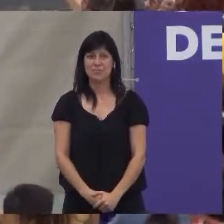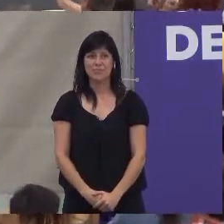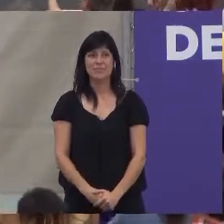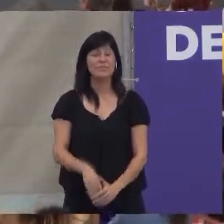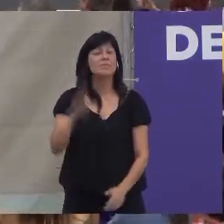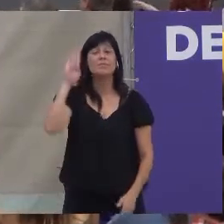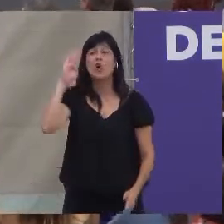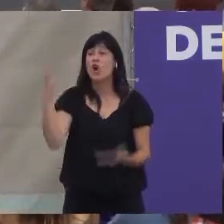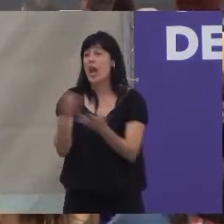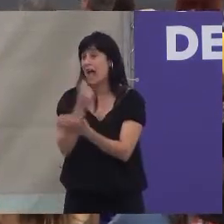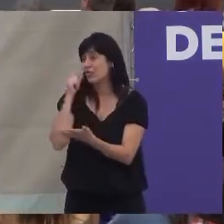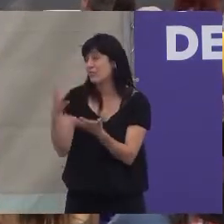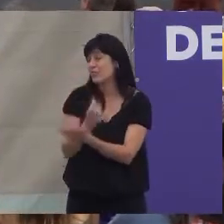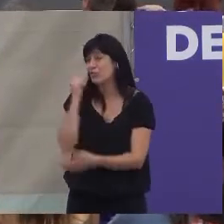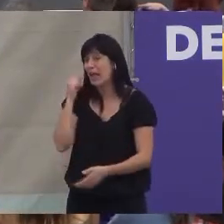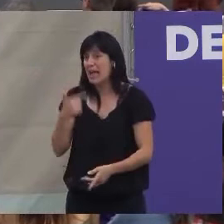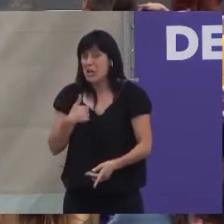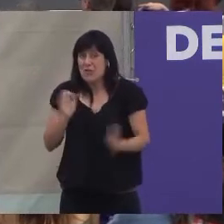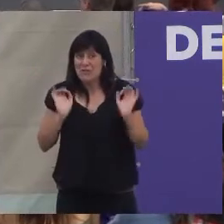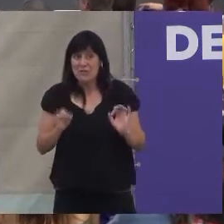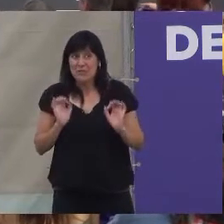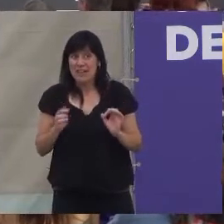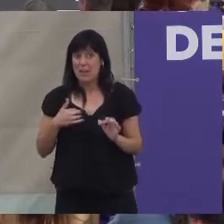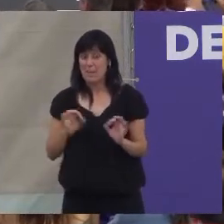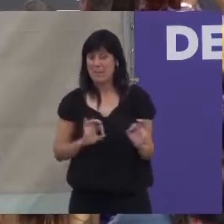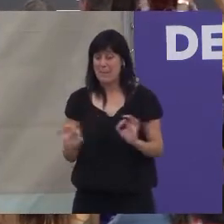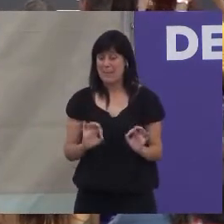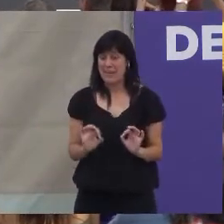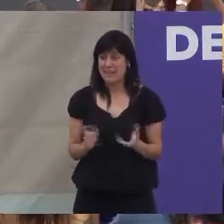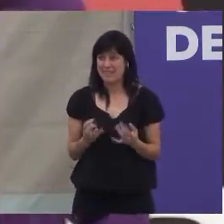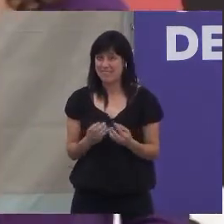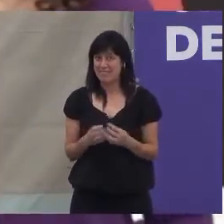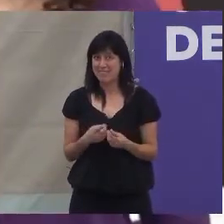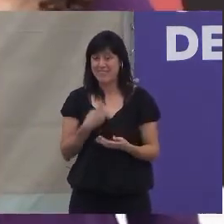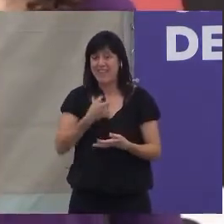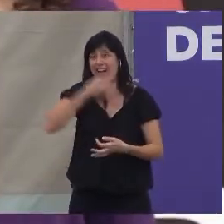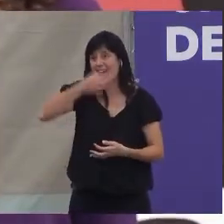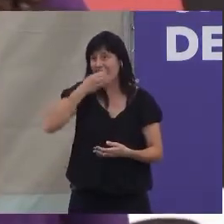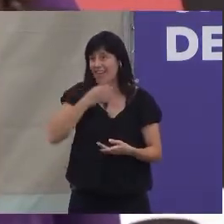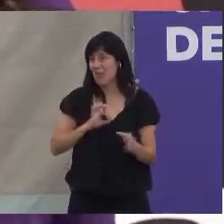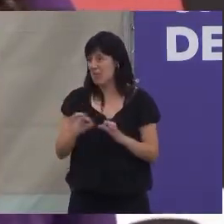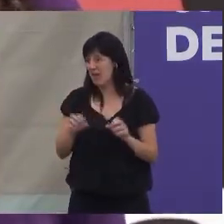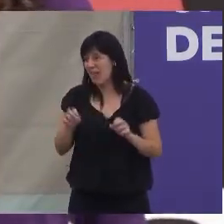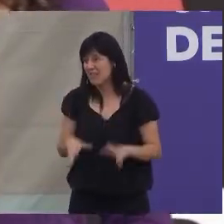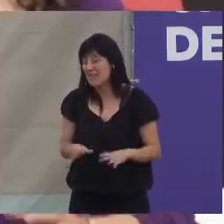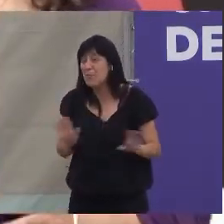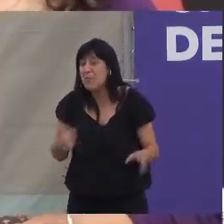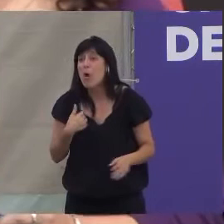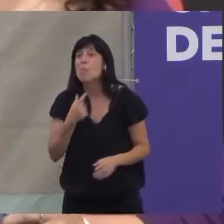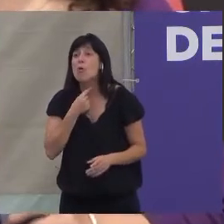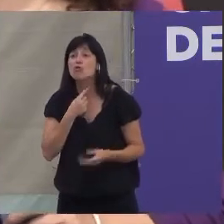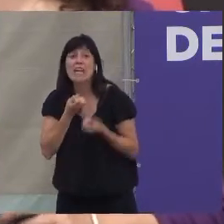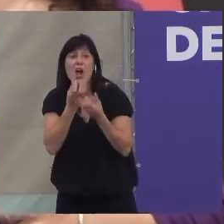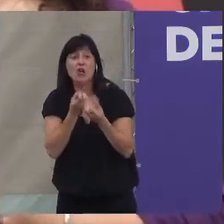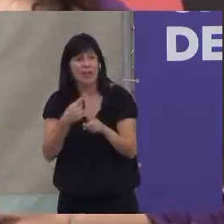Hola a todas y a todas. Bueno, yo la verdad es que no me he preparado un discurso como tal, pero me gustaría contaros